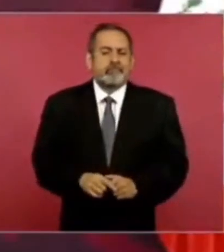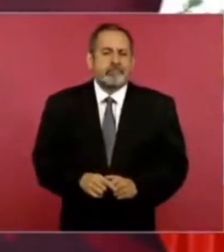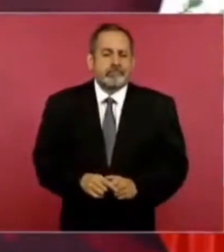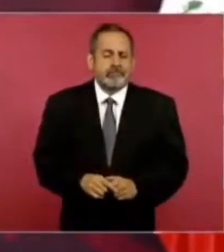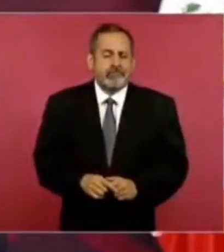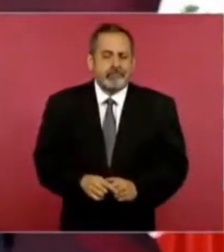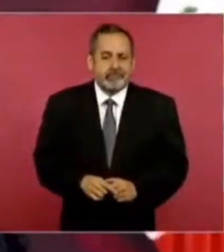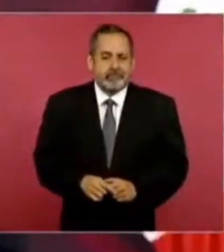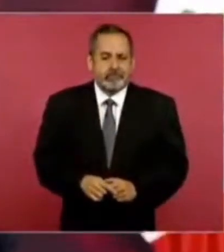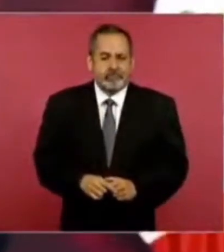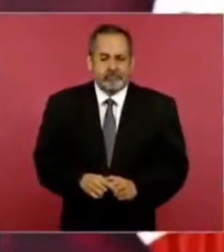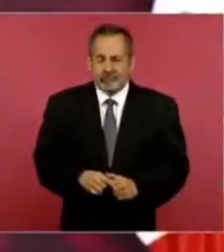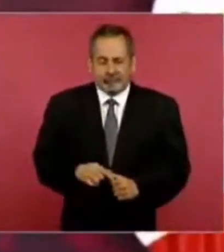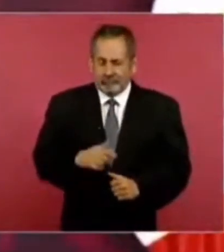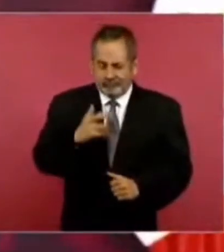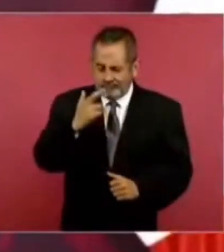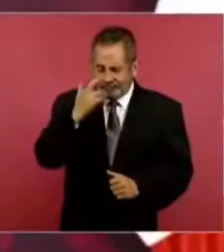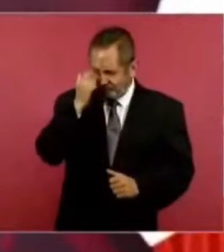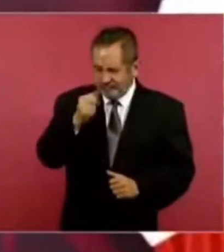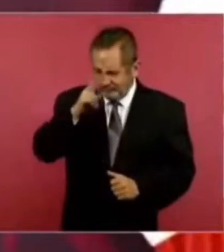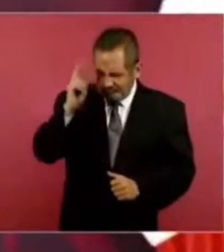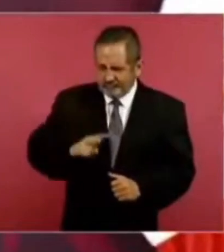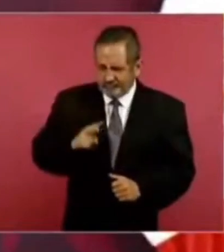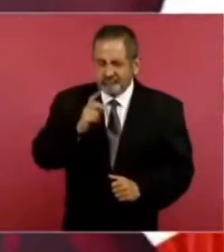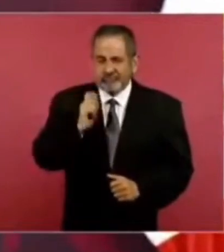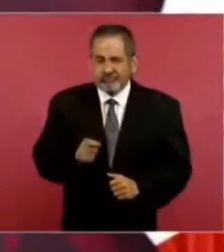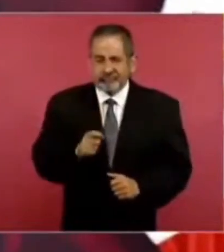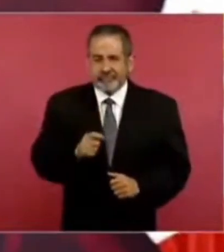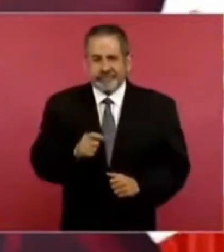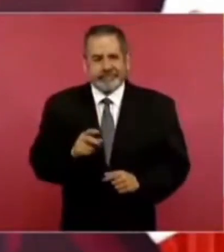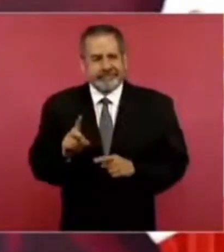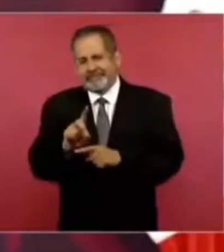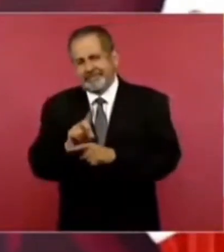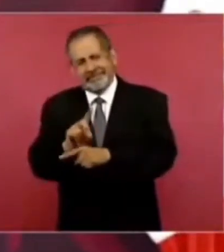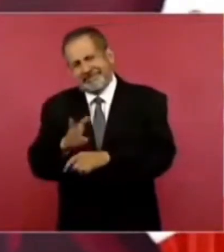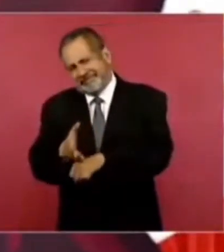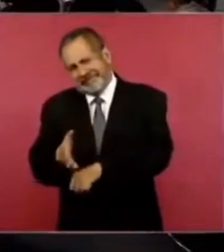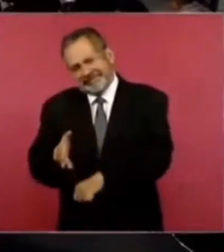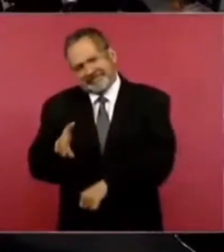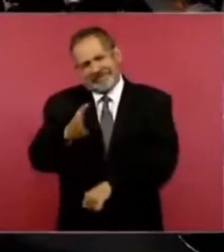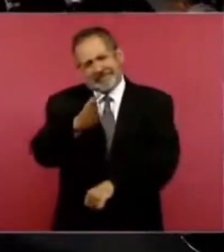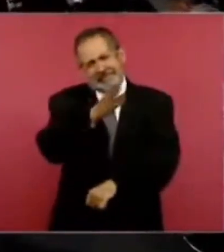Y nosotros hicimos un esfuerzo en su momento,